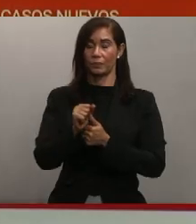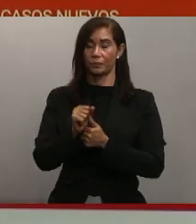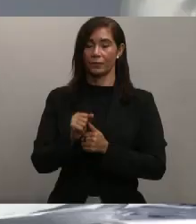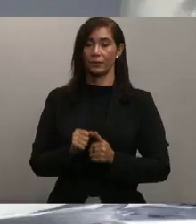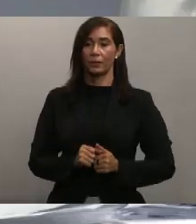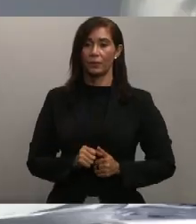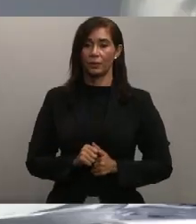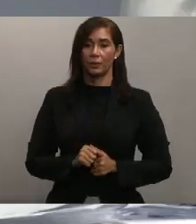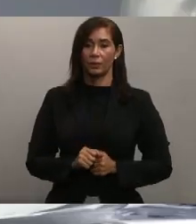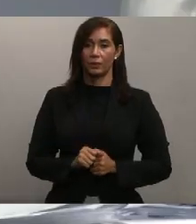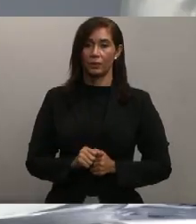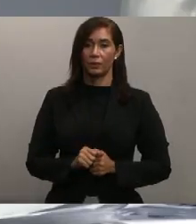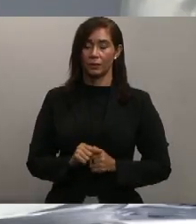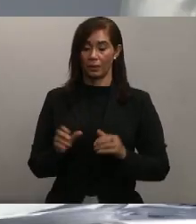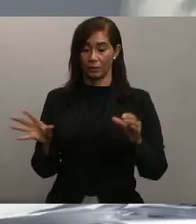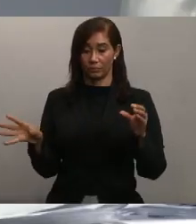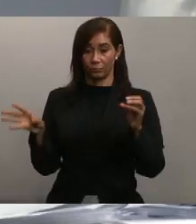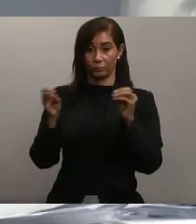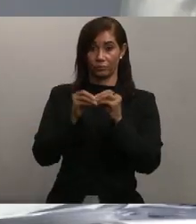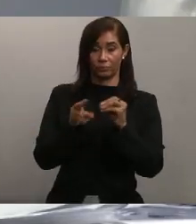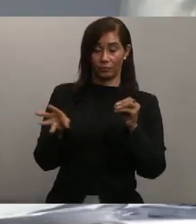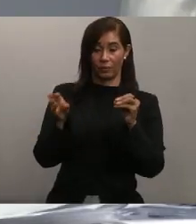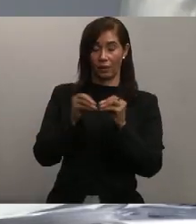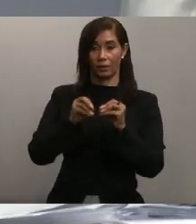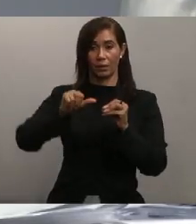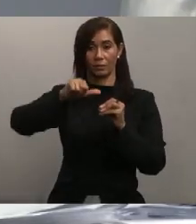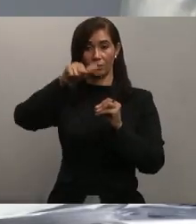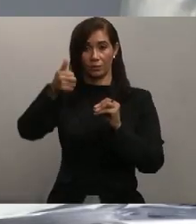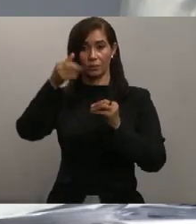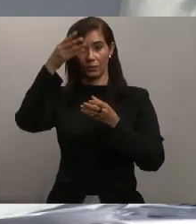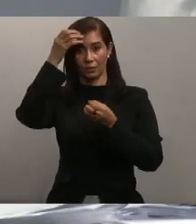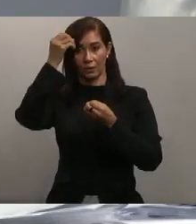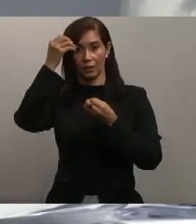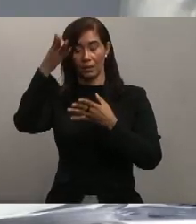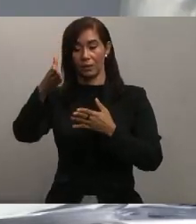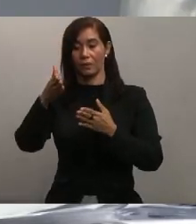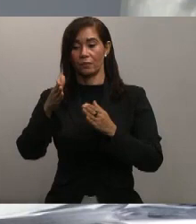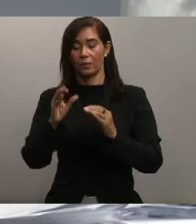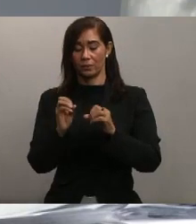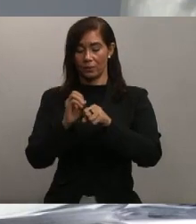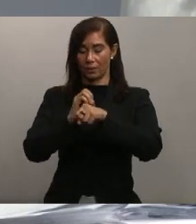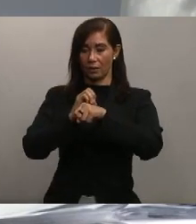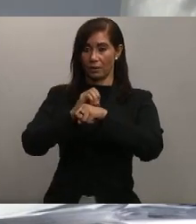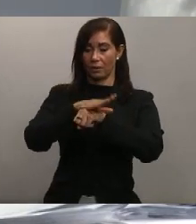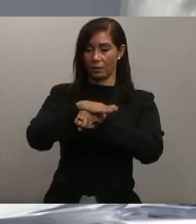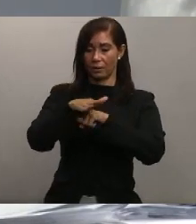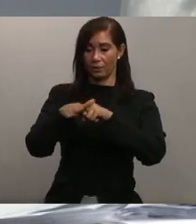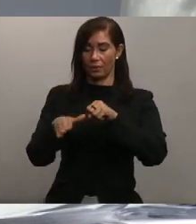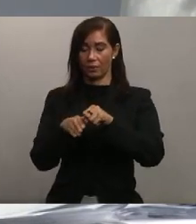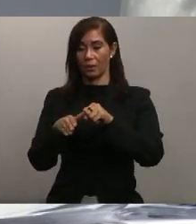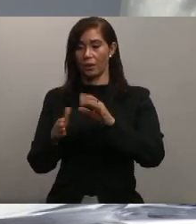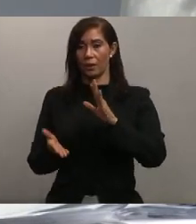estará agregándose la columna de las altas epidemiológicas que se han